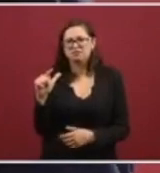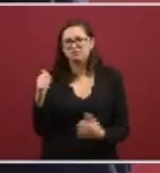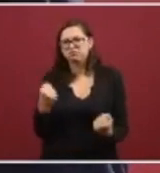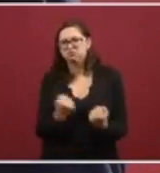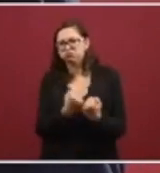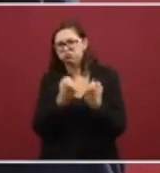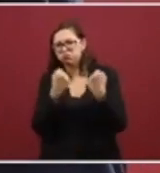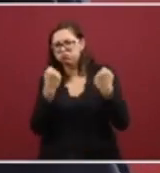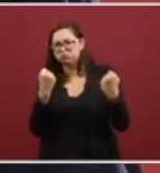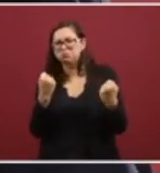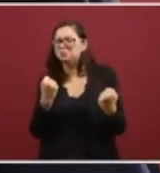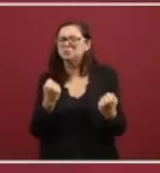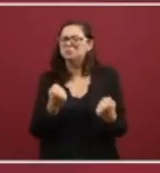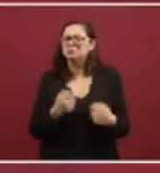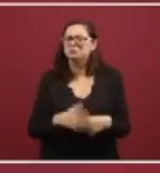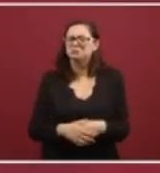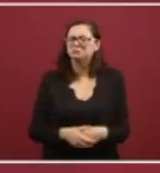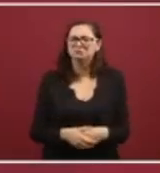confrontación